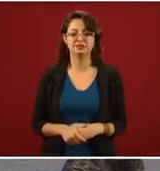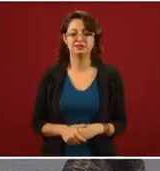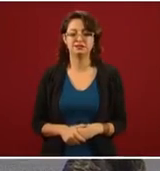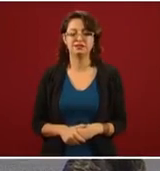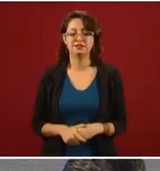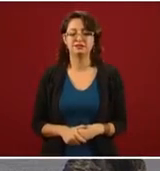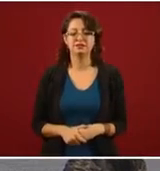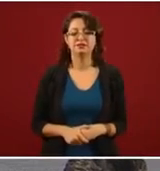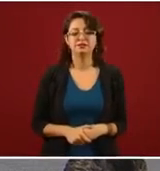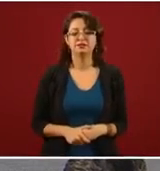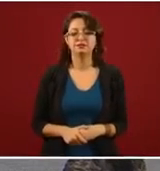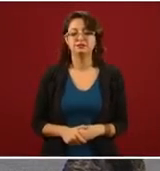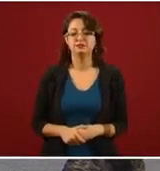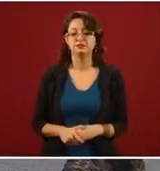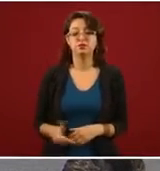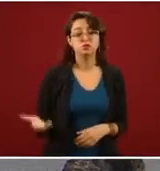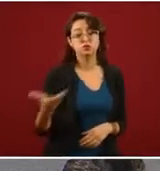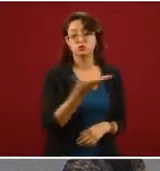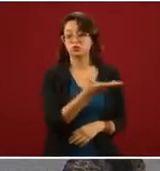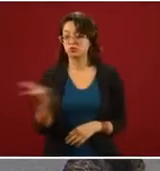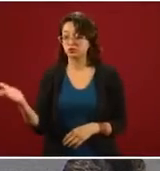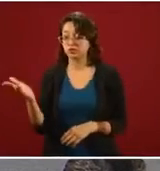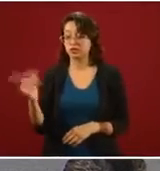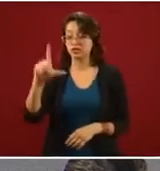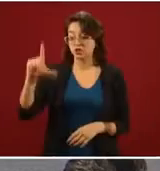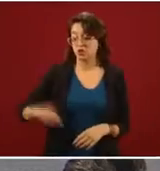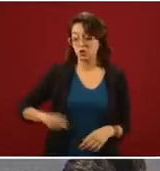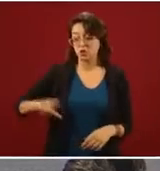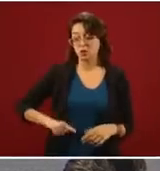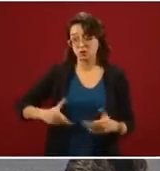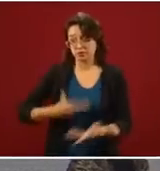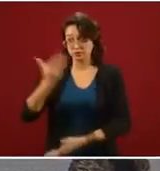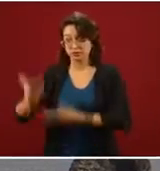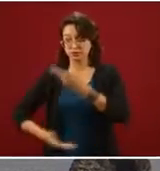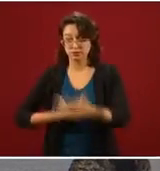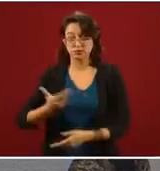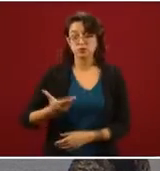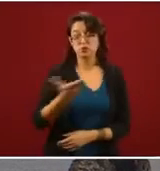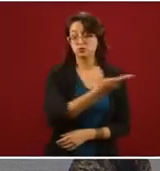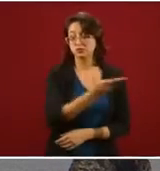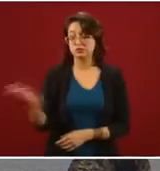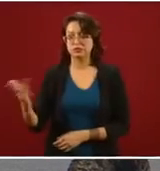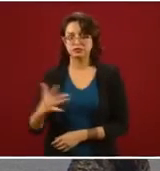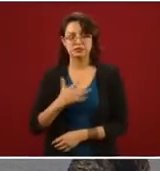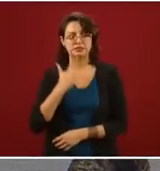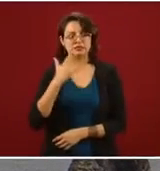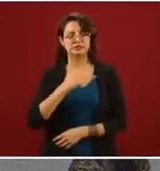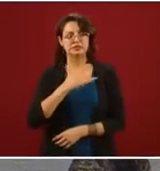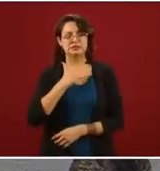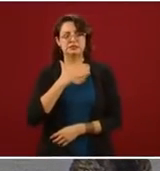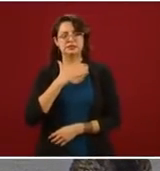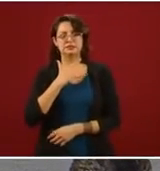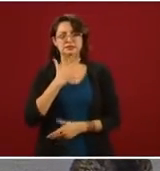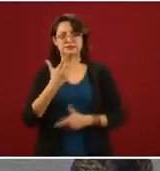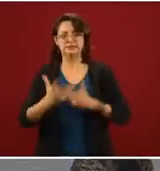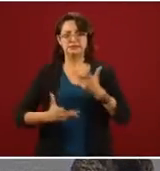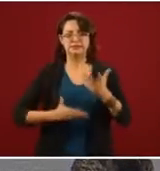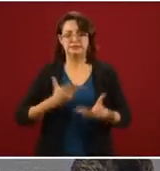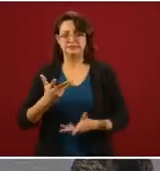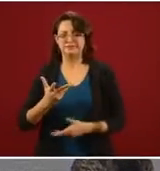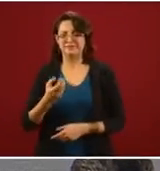Ustedes no tienen la obligación, le digo a los servidores públicos, no tienen la obligación de escuchar